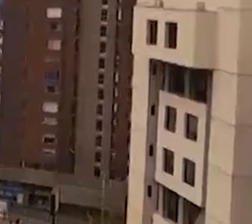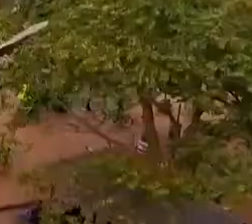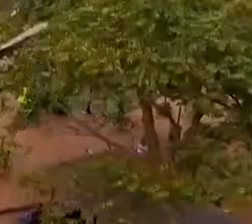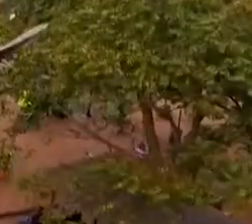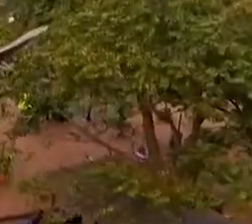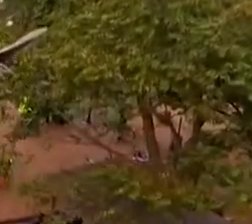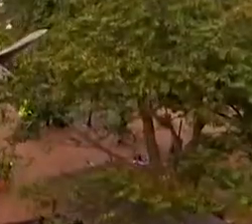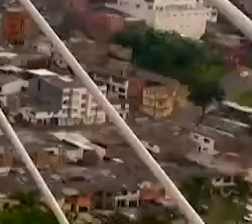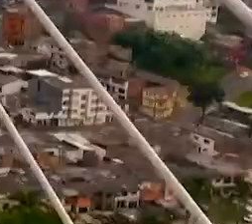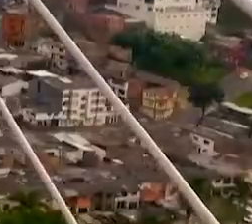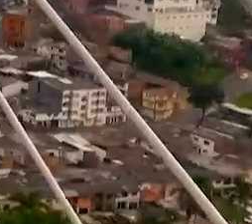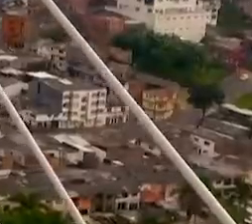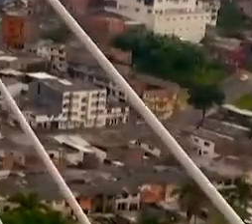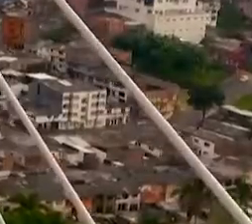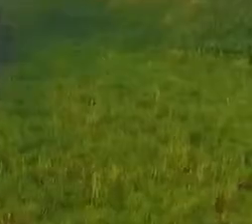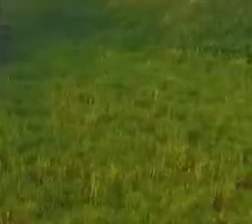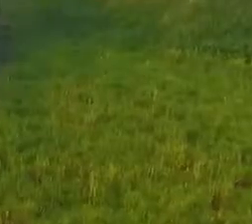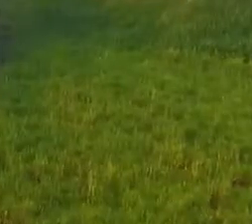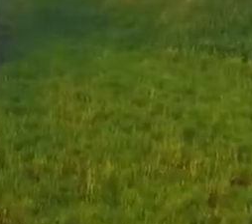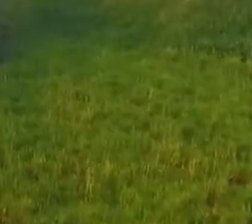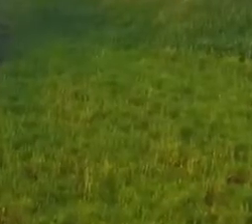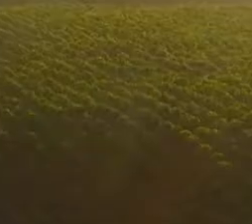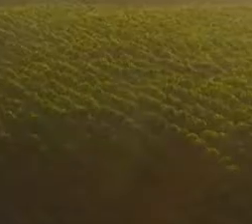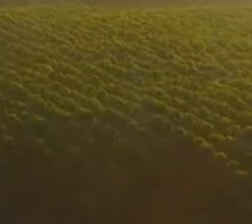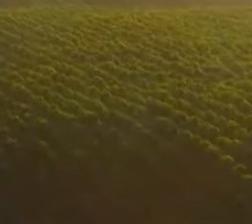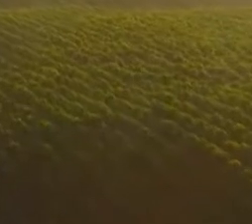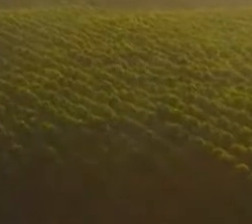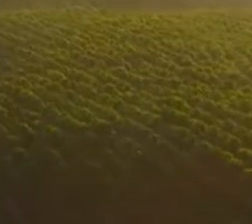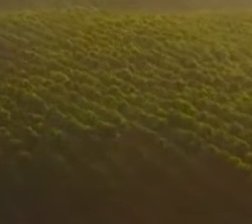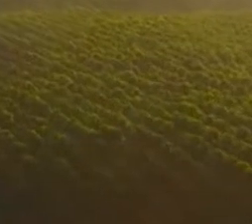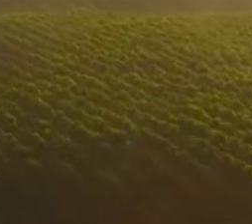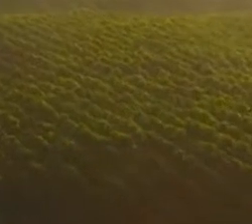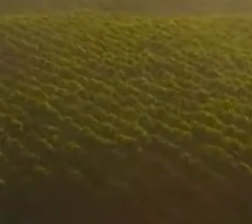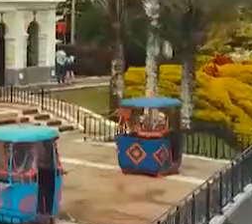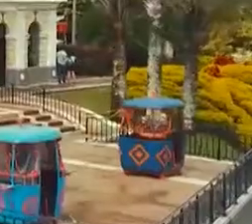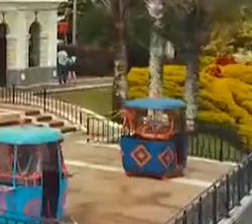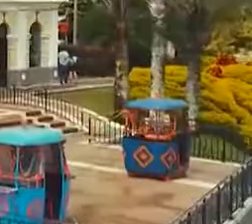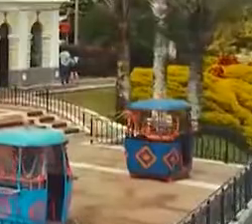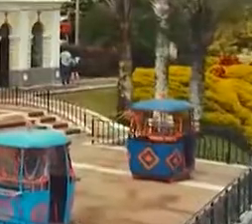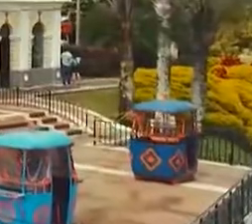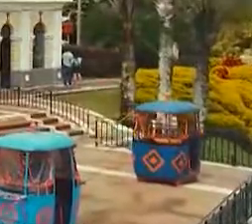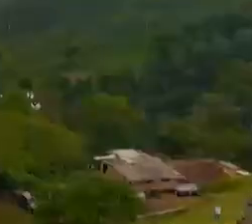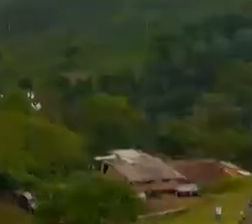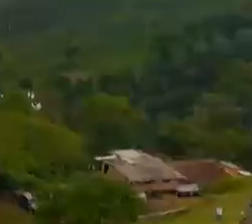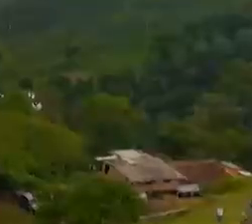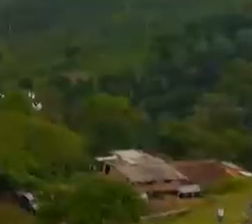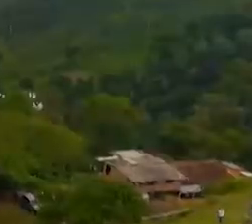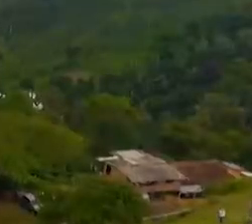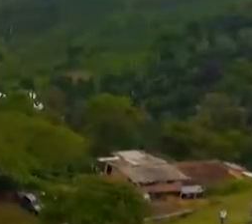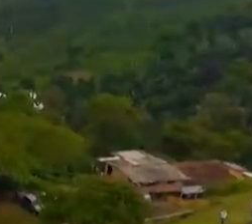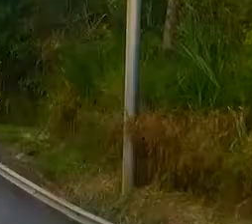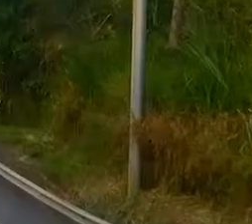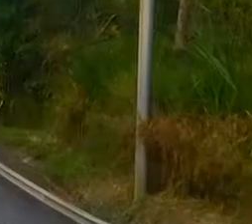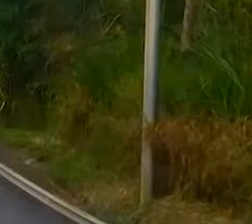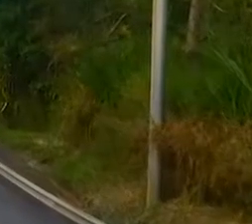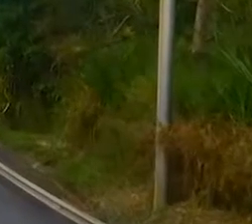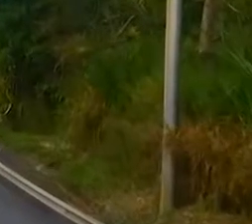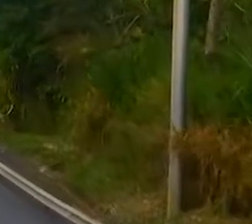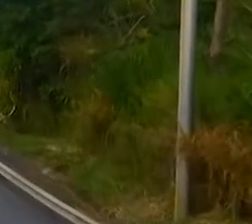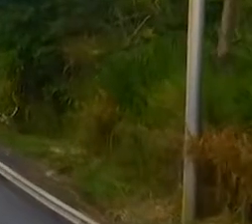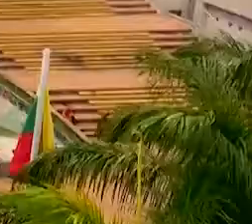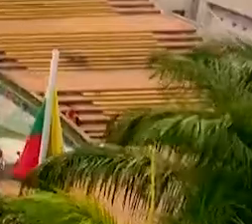Caldas, Quindío y Rizaralda se integran en la señal informativa más importante de la región. Comienza